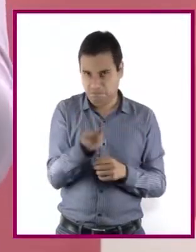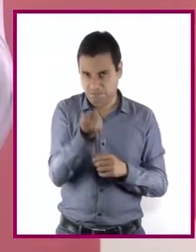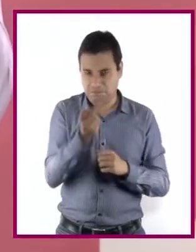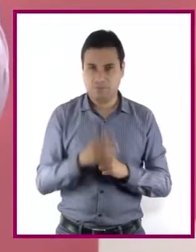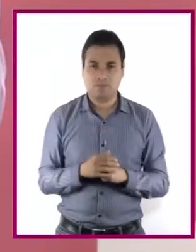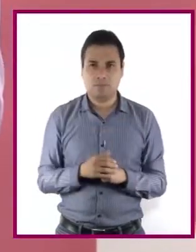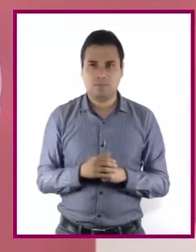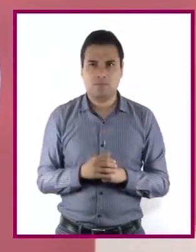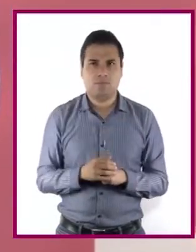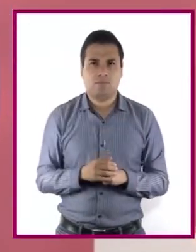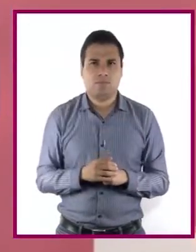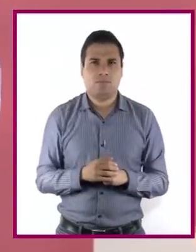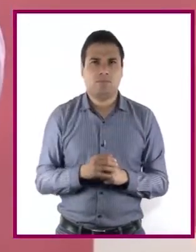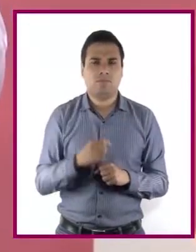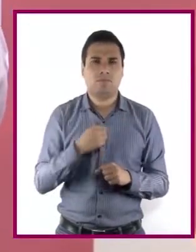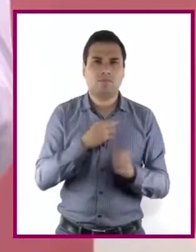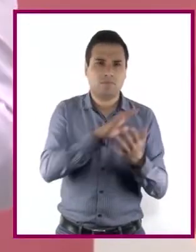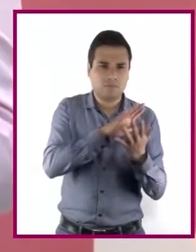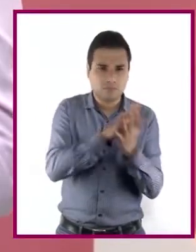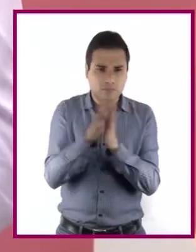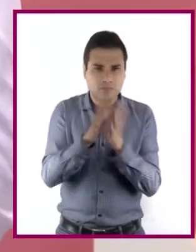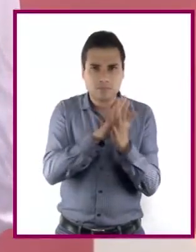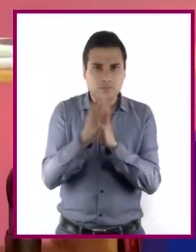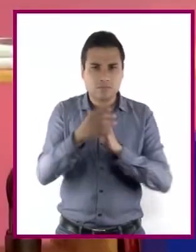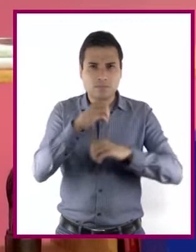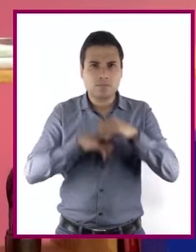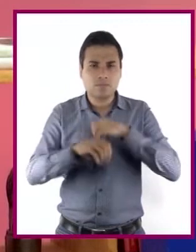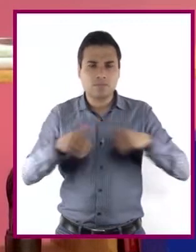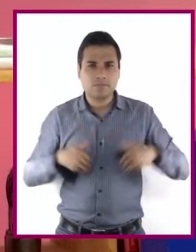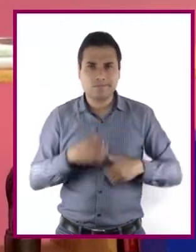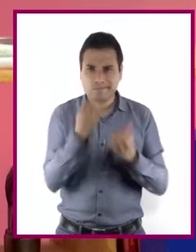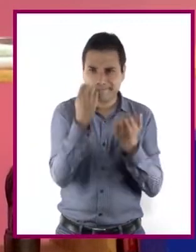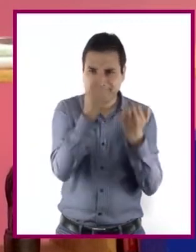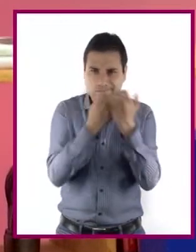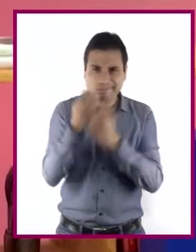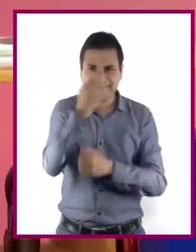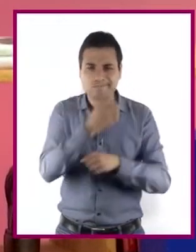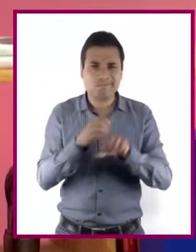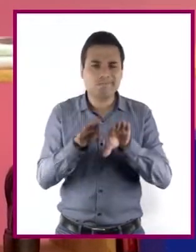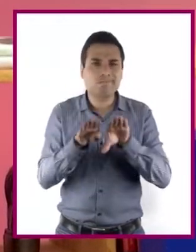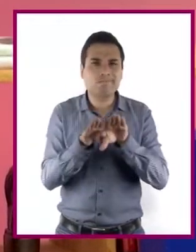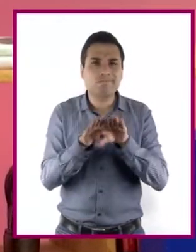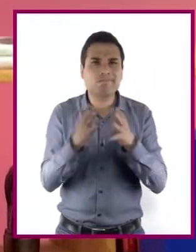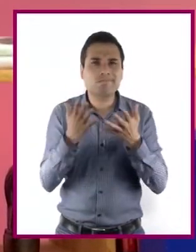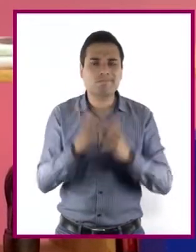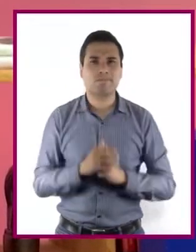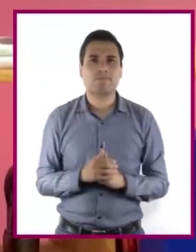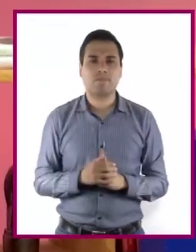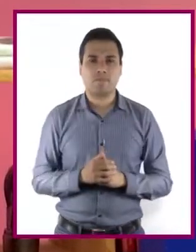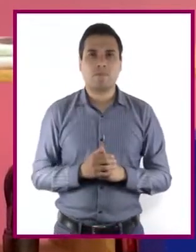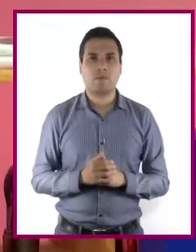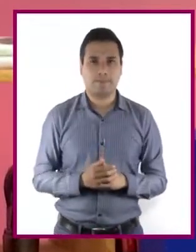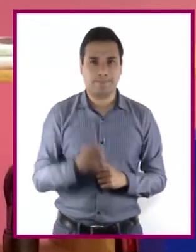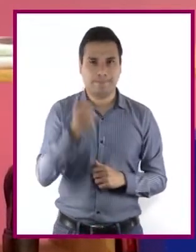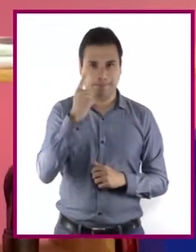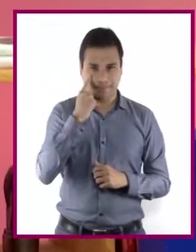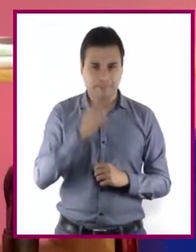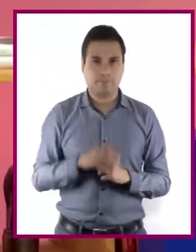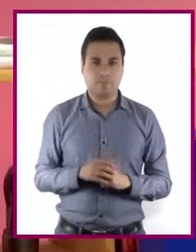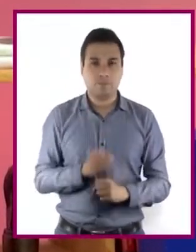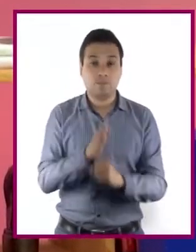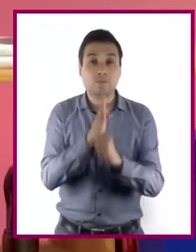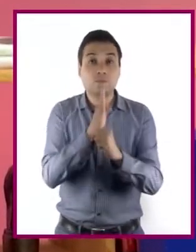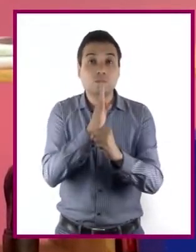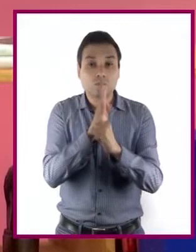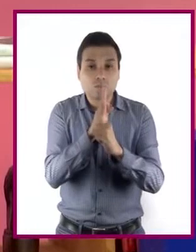se evalúa una adaptación teatral en un contexto escolar? Para evaluar este aprendizaje, nos centraremos en la heteroevaluación, que